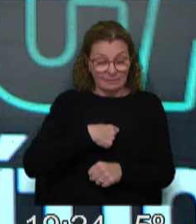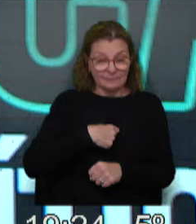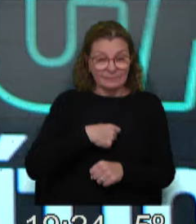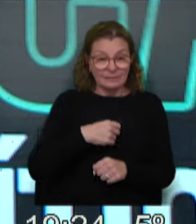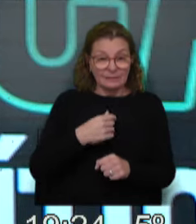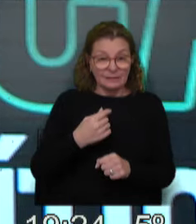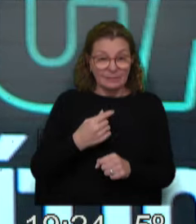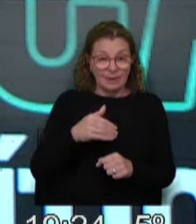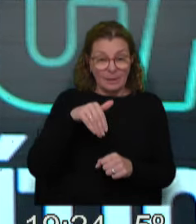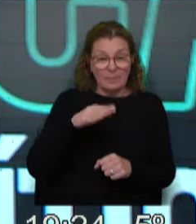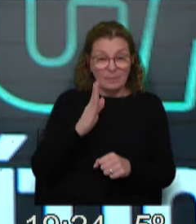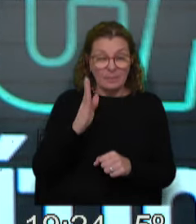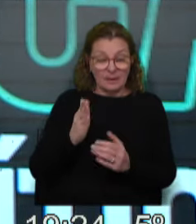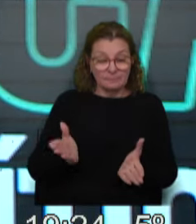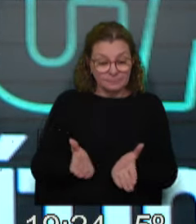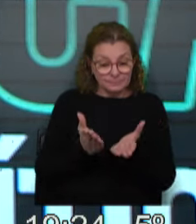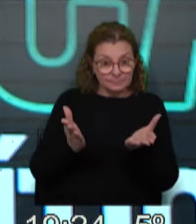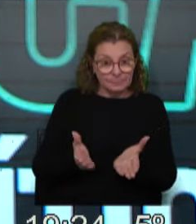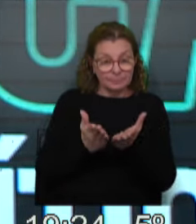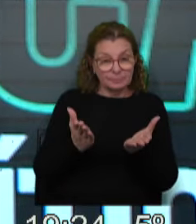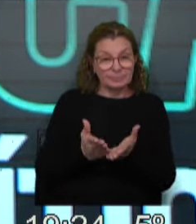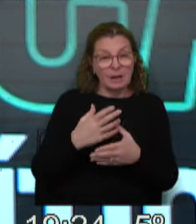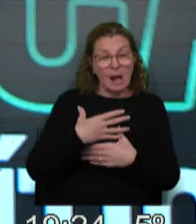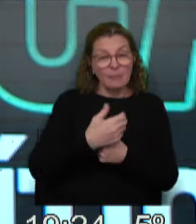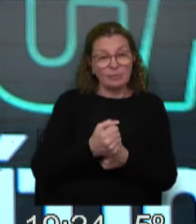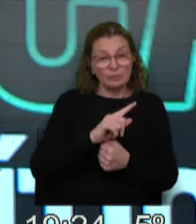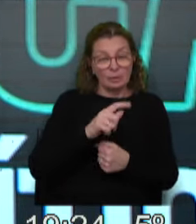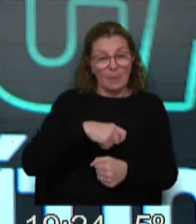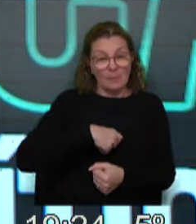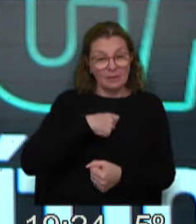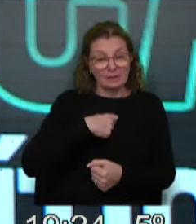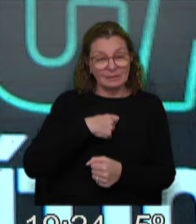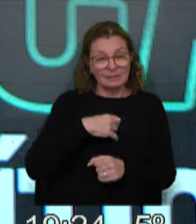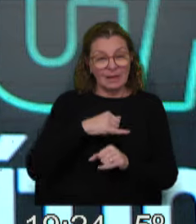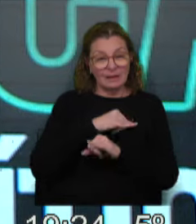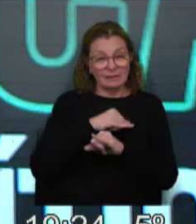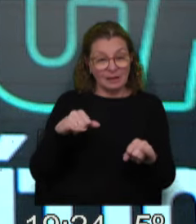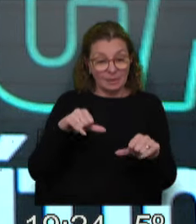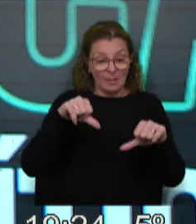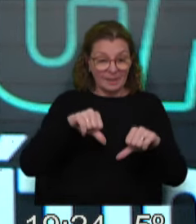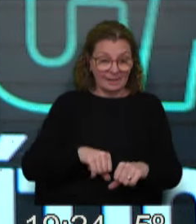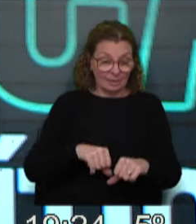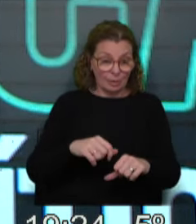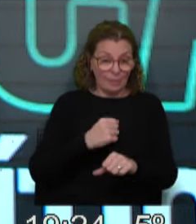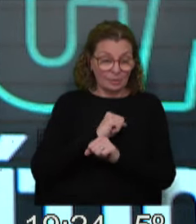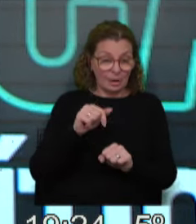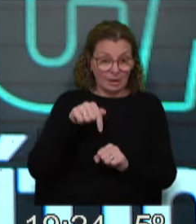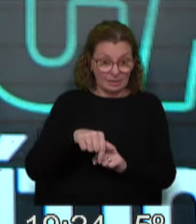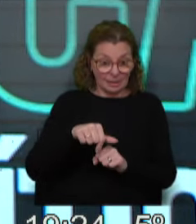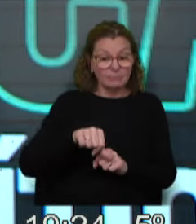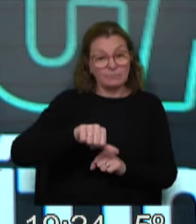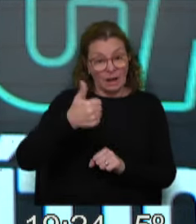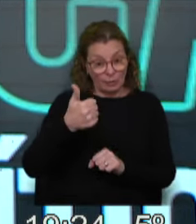decir cada vez que el mpp impulsó una candidatura eh que no era Mujica terminaba eh perdiendo Esa esa posibilidad bueno esta